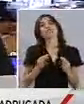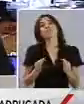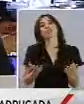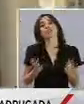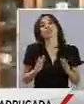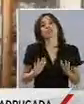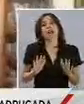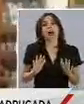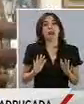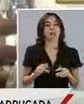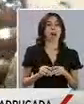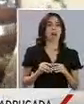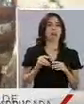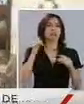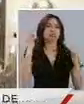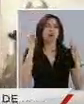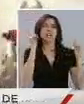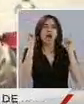la calle.